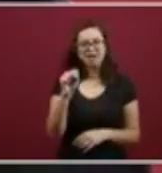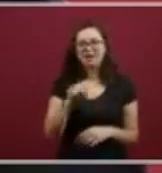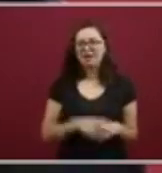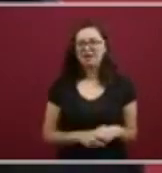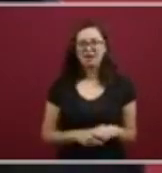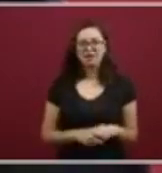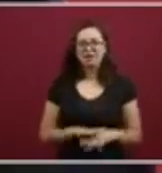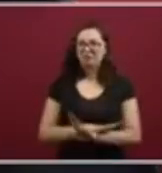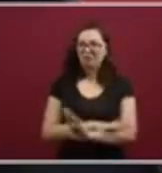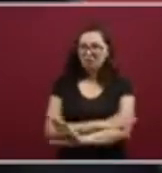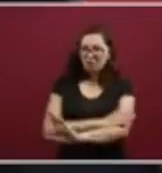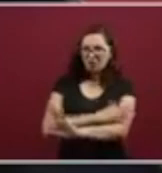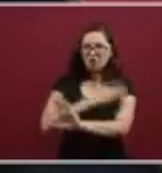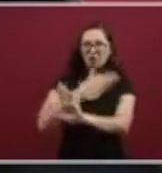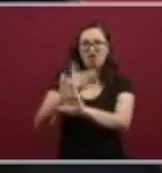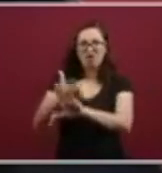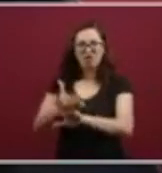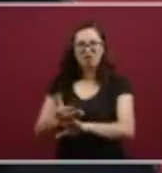de